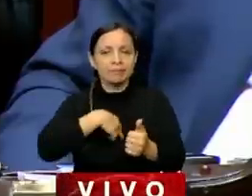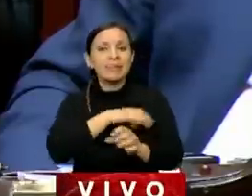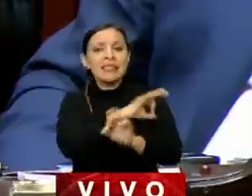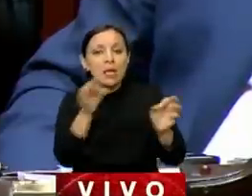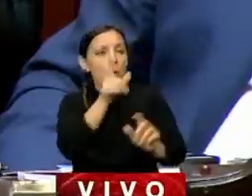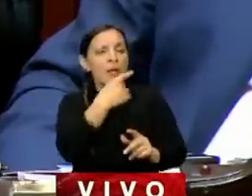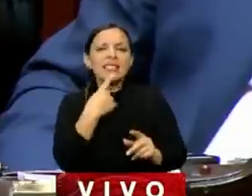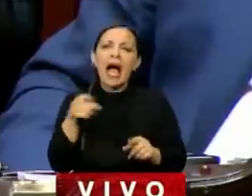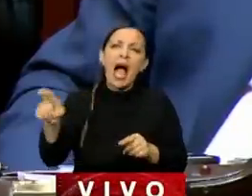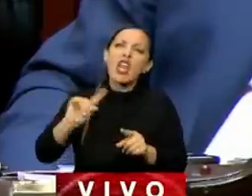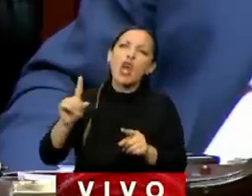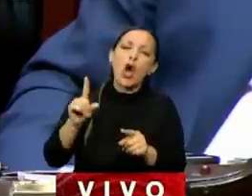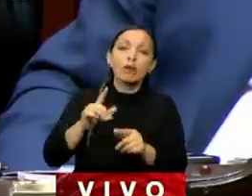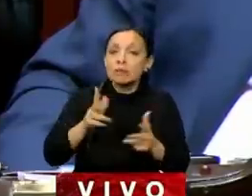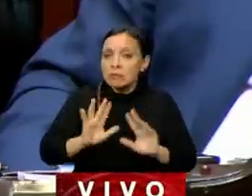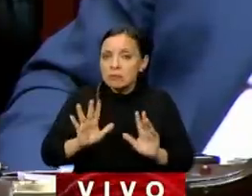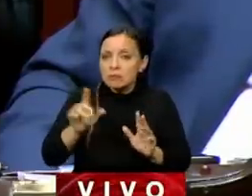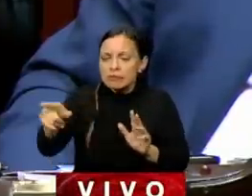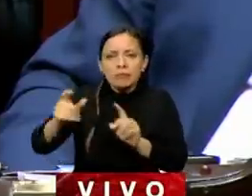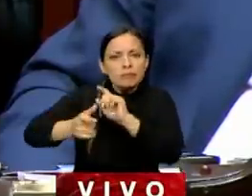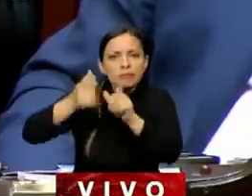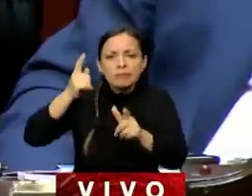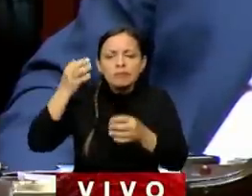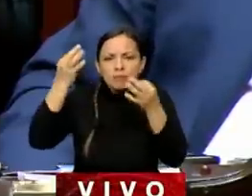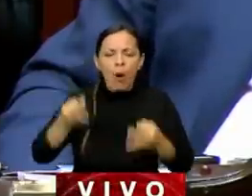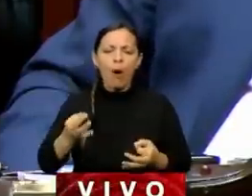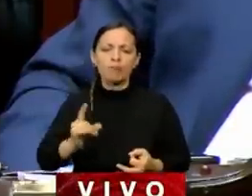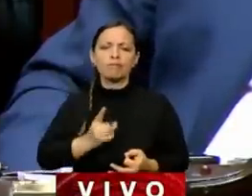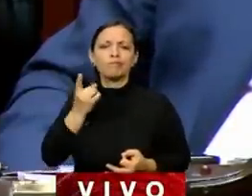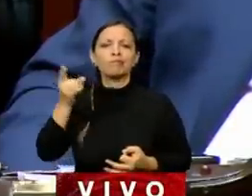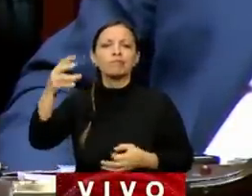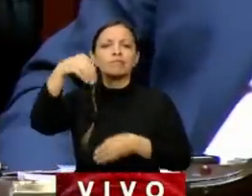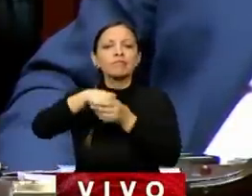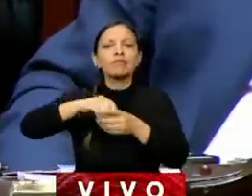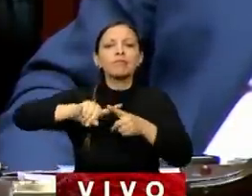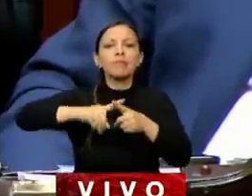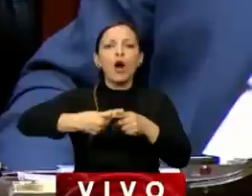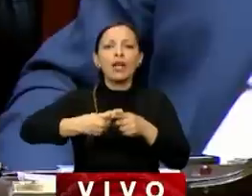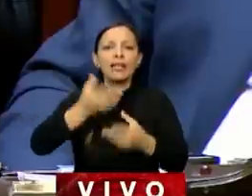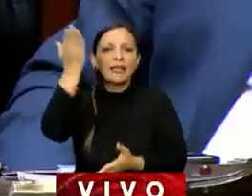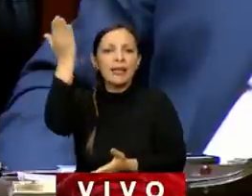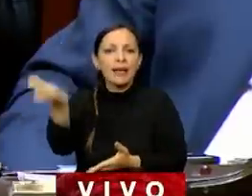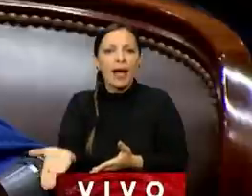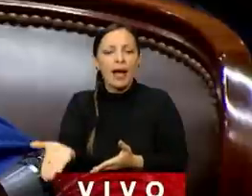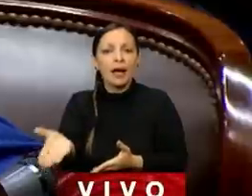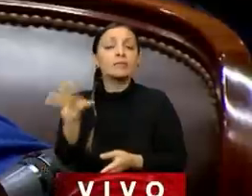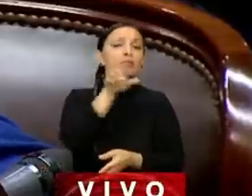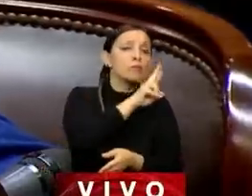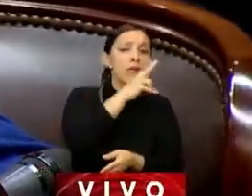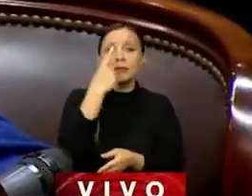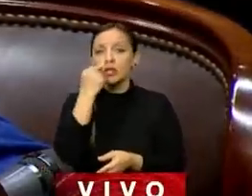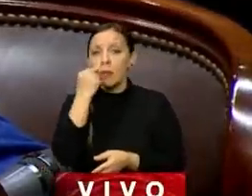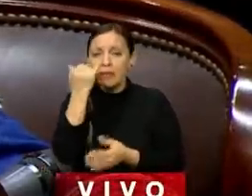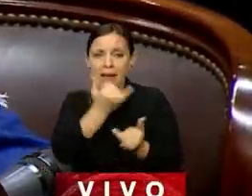puede negar el cursus honorum de la política que tienen tanto hombres como